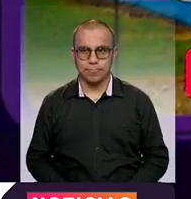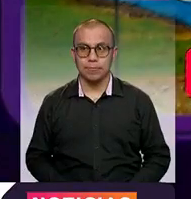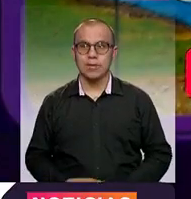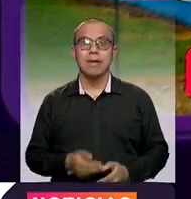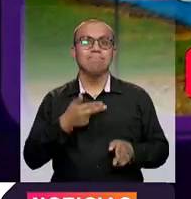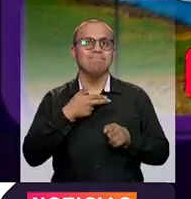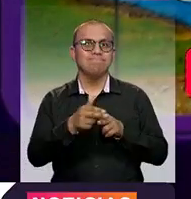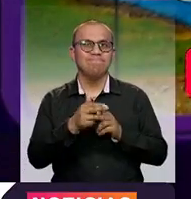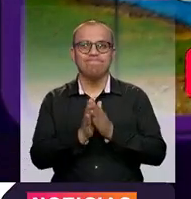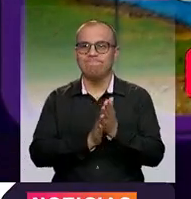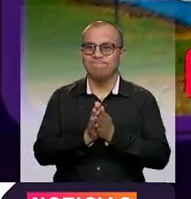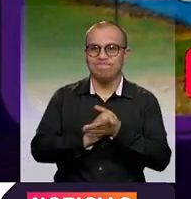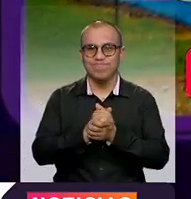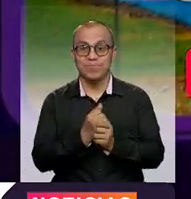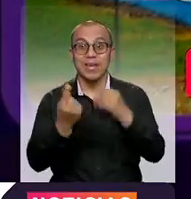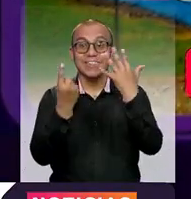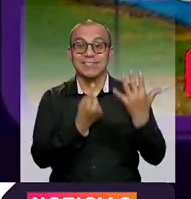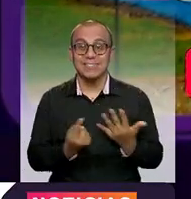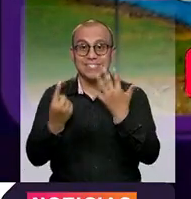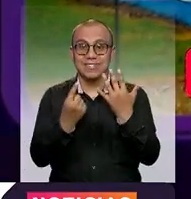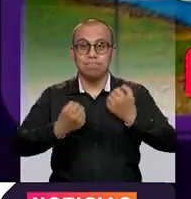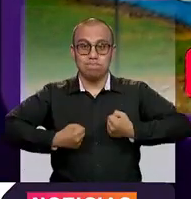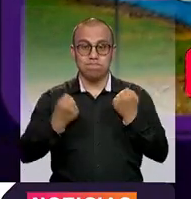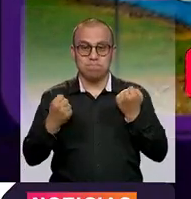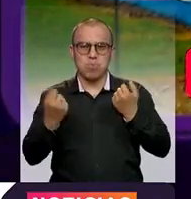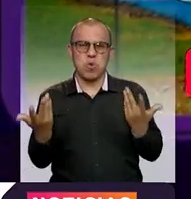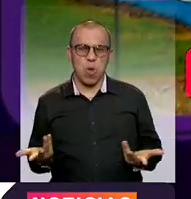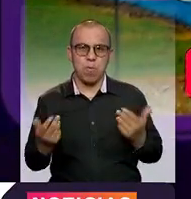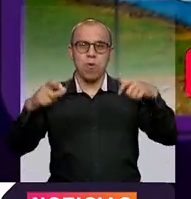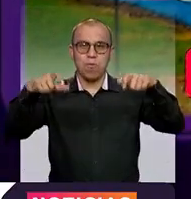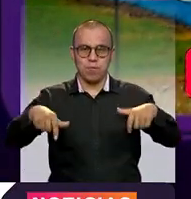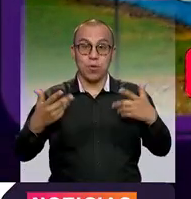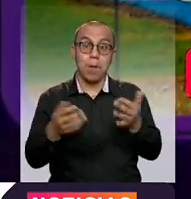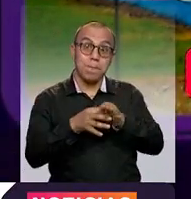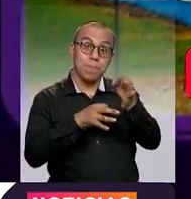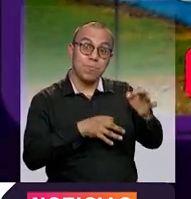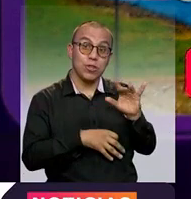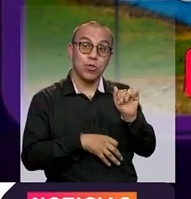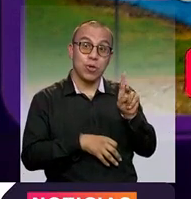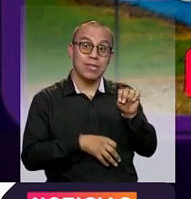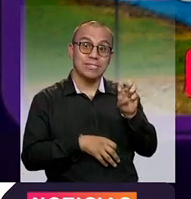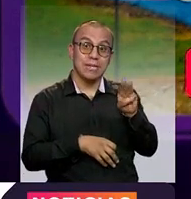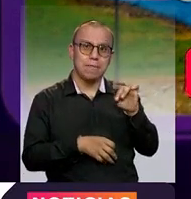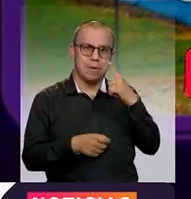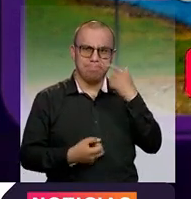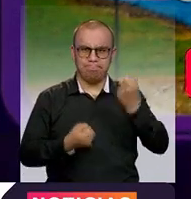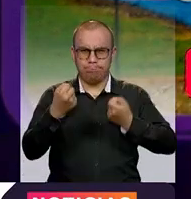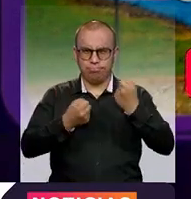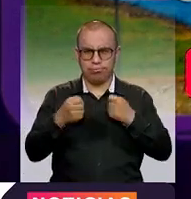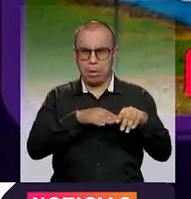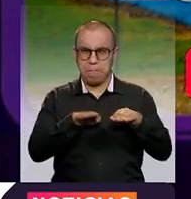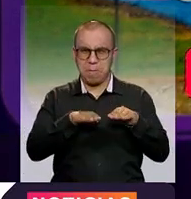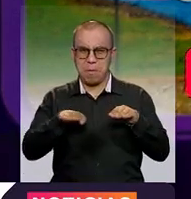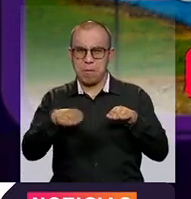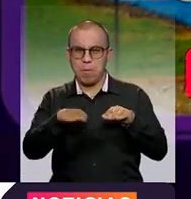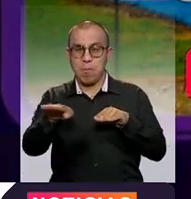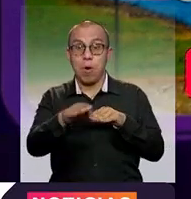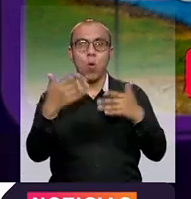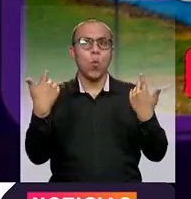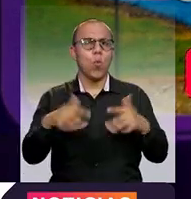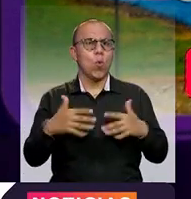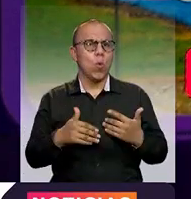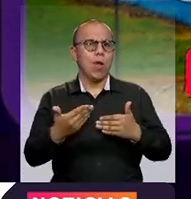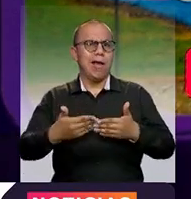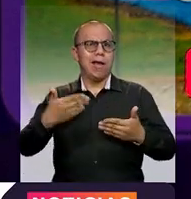Falta poco para el inicio de las 6 horas de Bogotá que se disputarán en el Autódromo de Tocancipá. Varios de los pilotos que participarán en este evento cuentan con